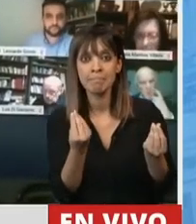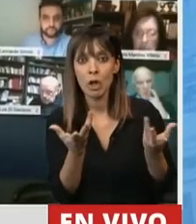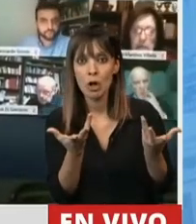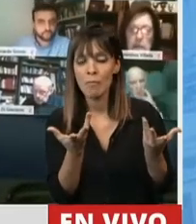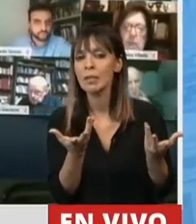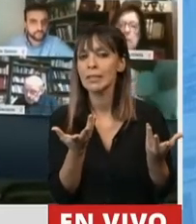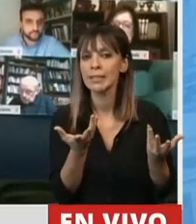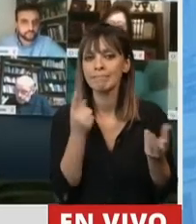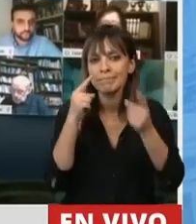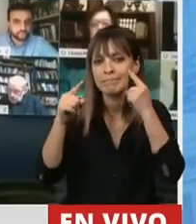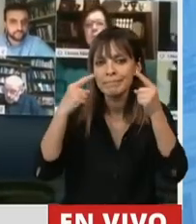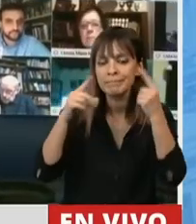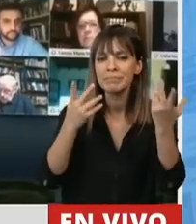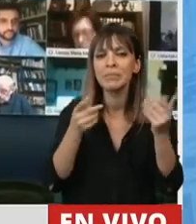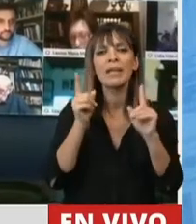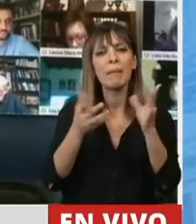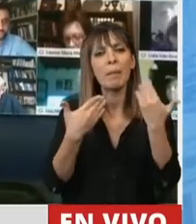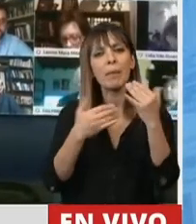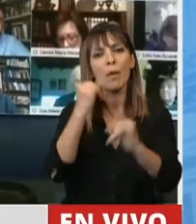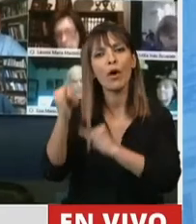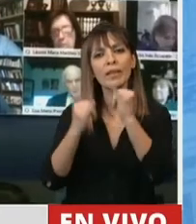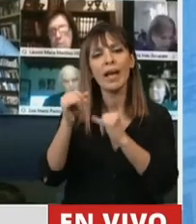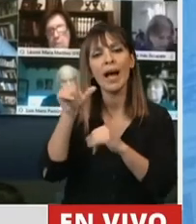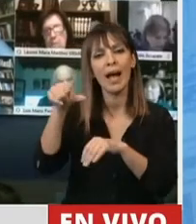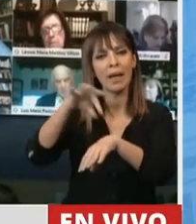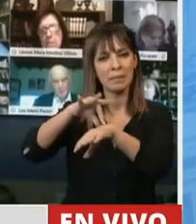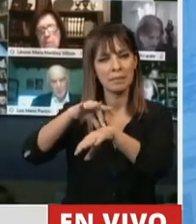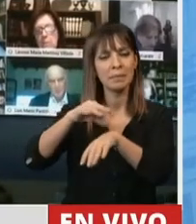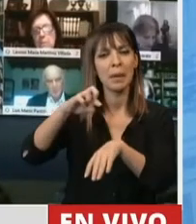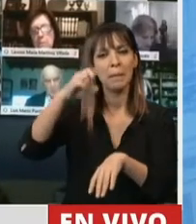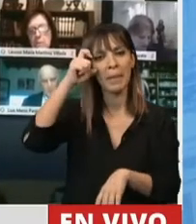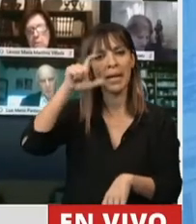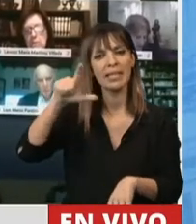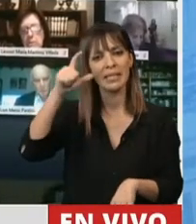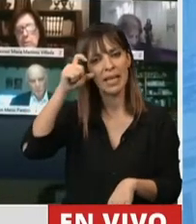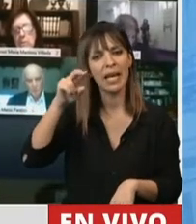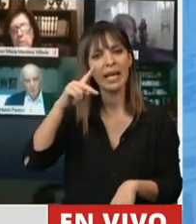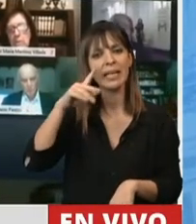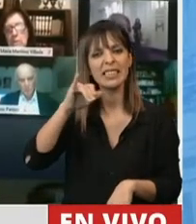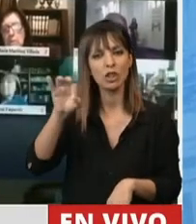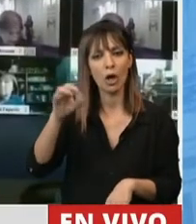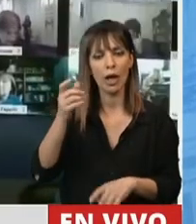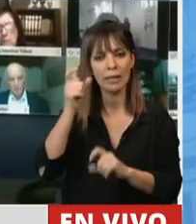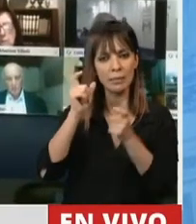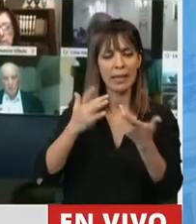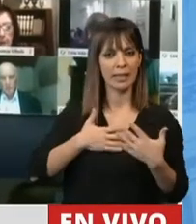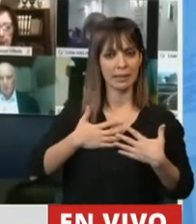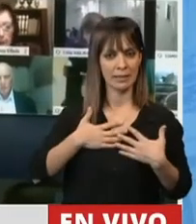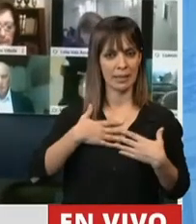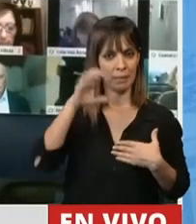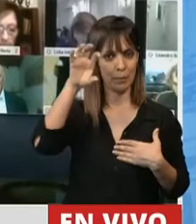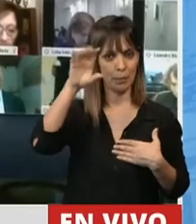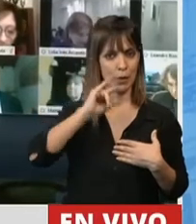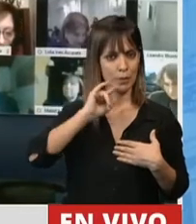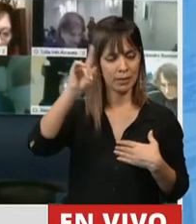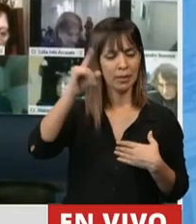también hemos podido contarle al doctor Tejerizo nuestra experiencia desde nuestra provincia, desde